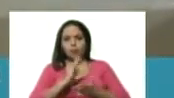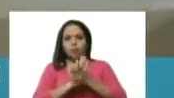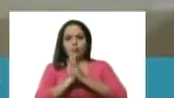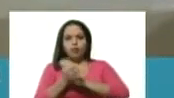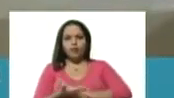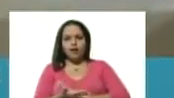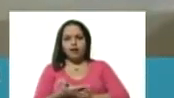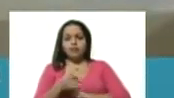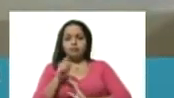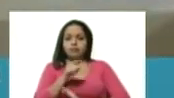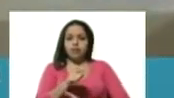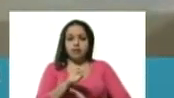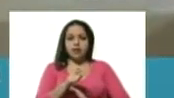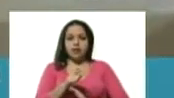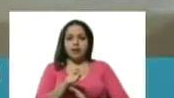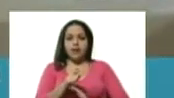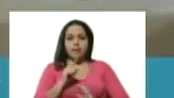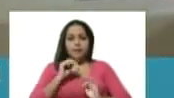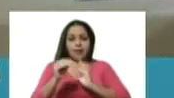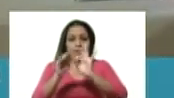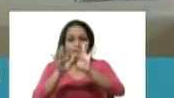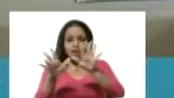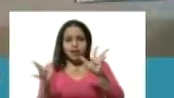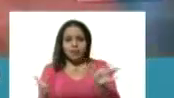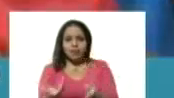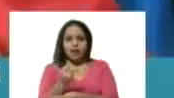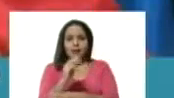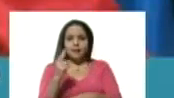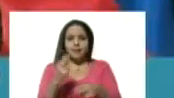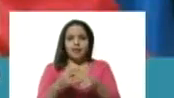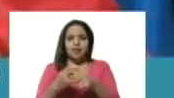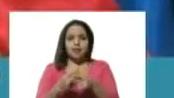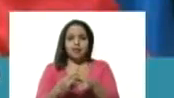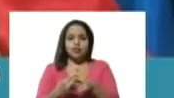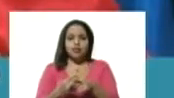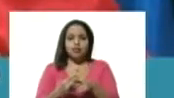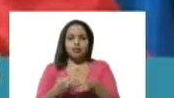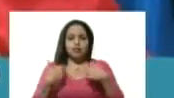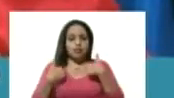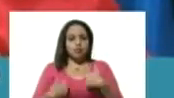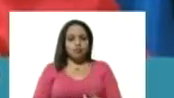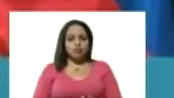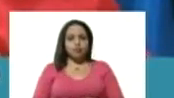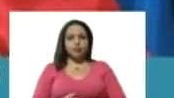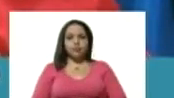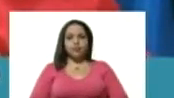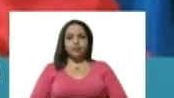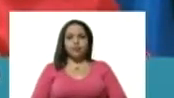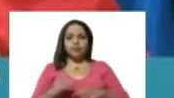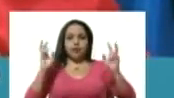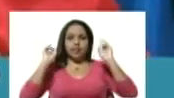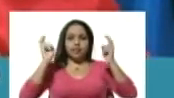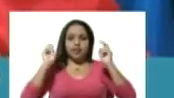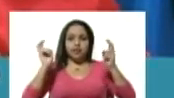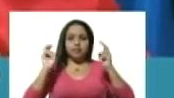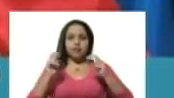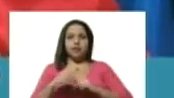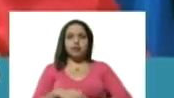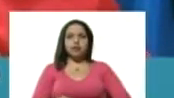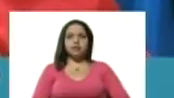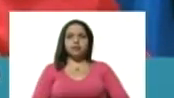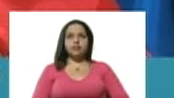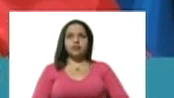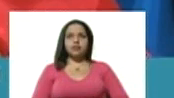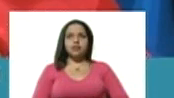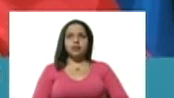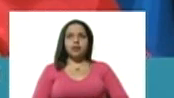esta pandemia que amenaza la existencia propia de la humanidad. Y uno de los temas que más